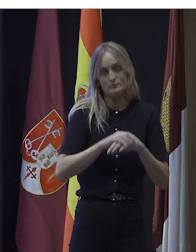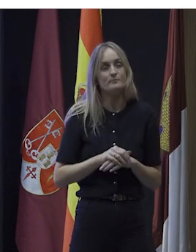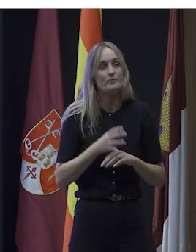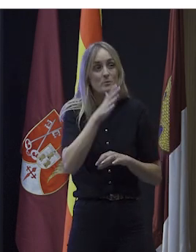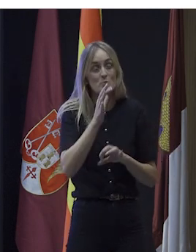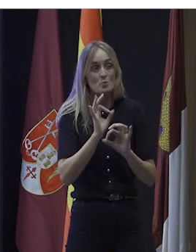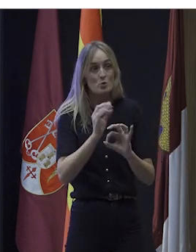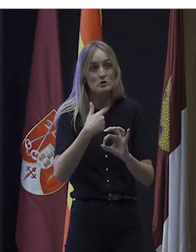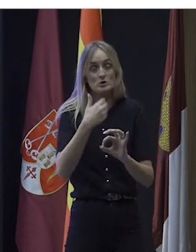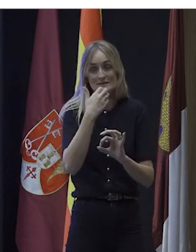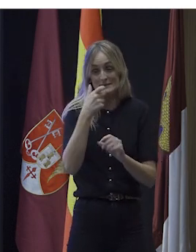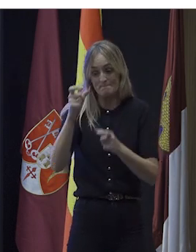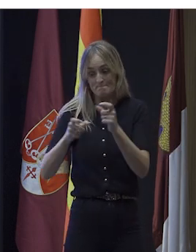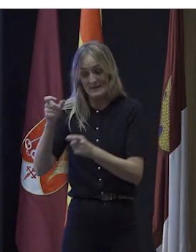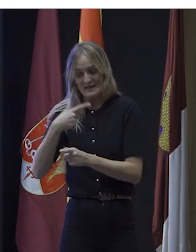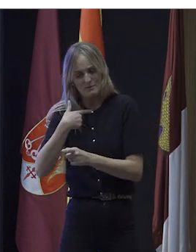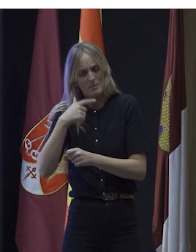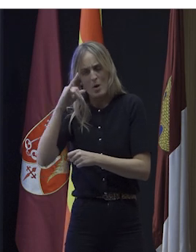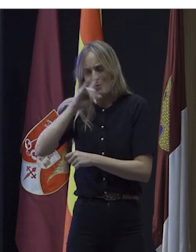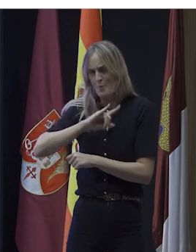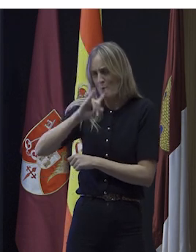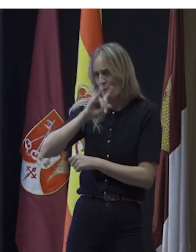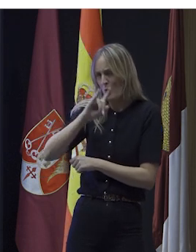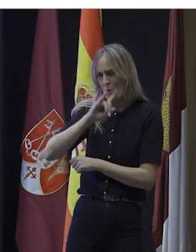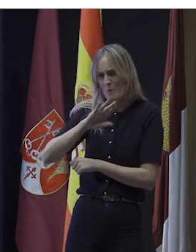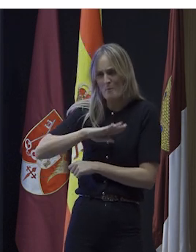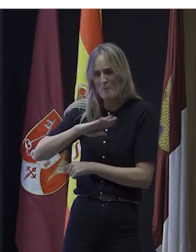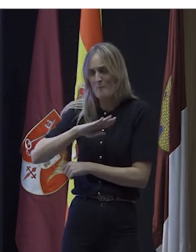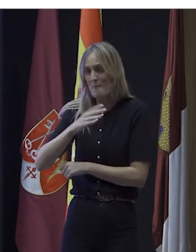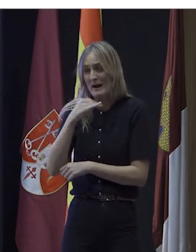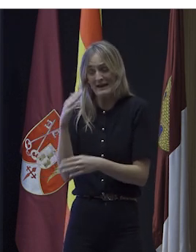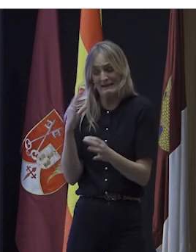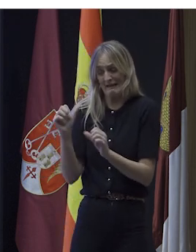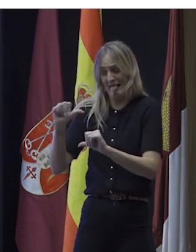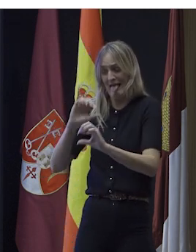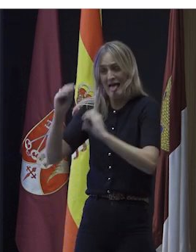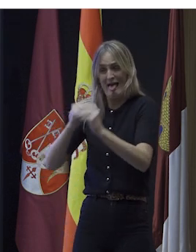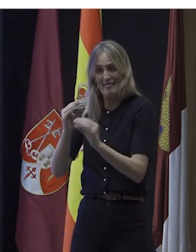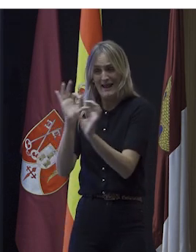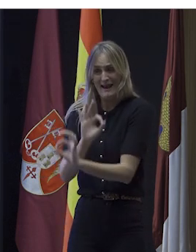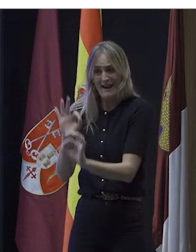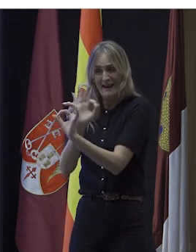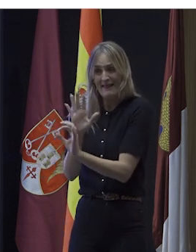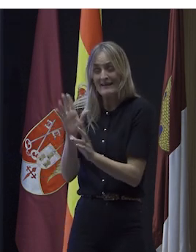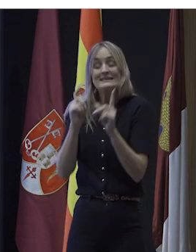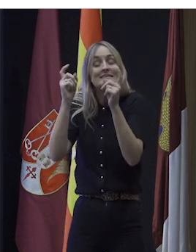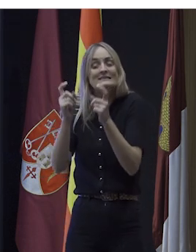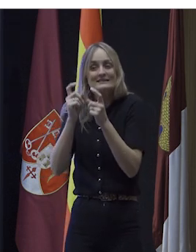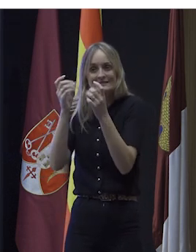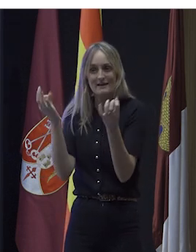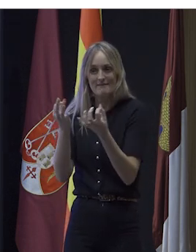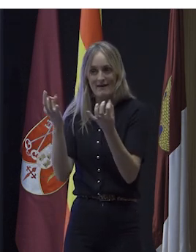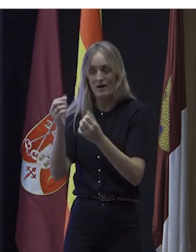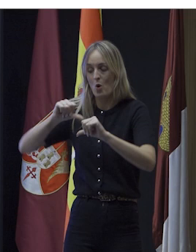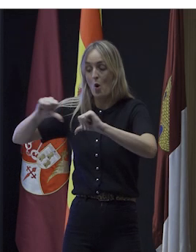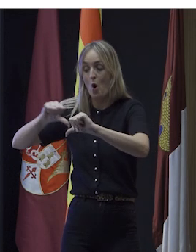Entonces, cuando los pacientes estaban muy mal, porque era un cuadro muy grave y ya no se podía hacer nada más por ellos, pues se intentaba